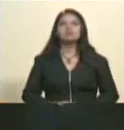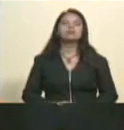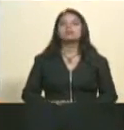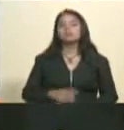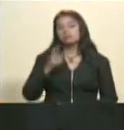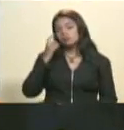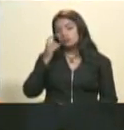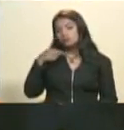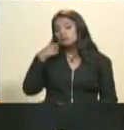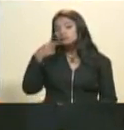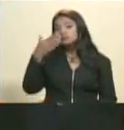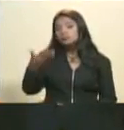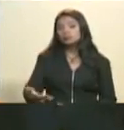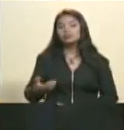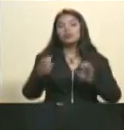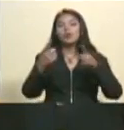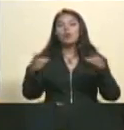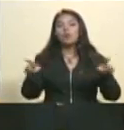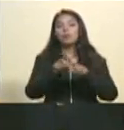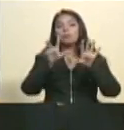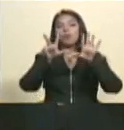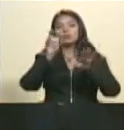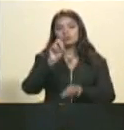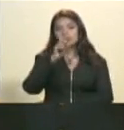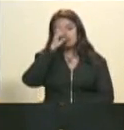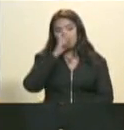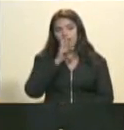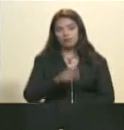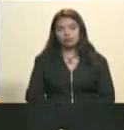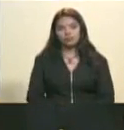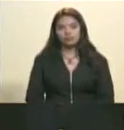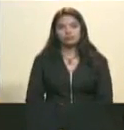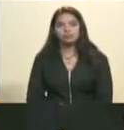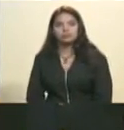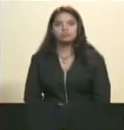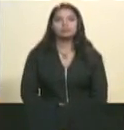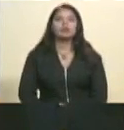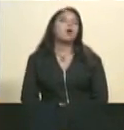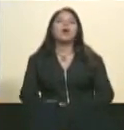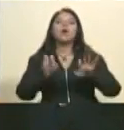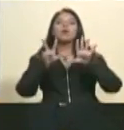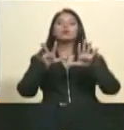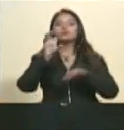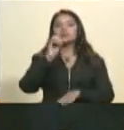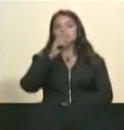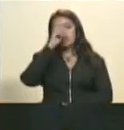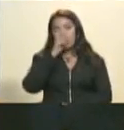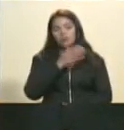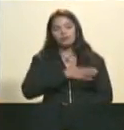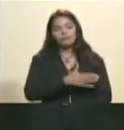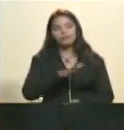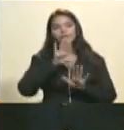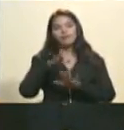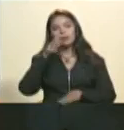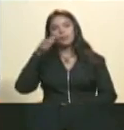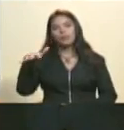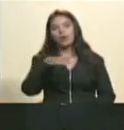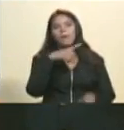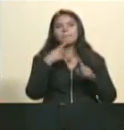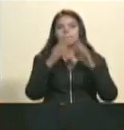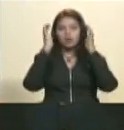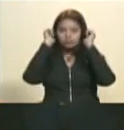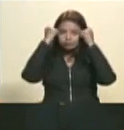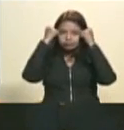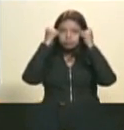días cumple 80 años, 80 años al servicio del pueblo, nuestra Milicia